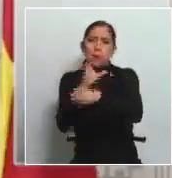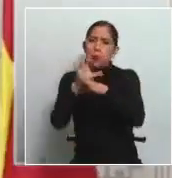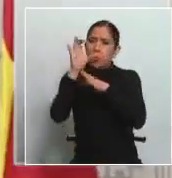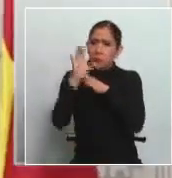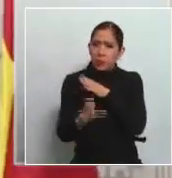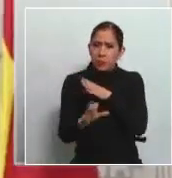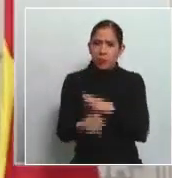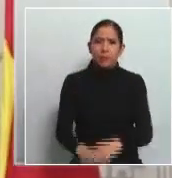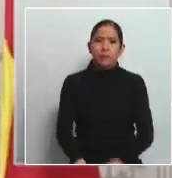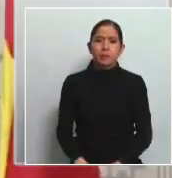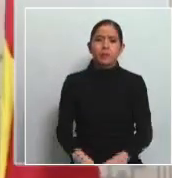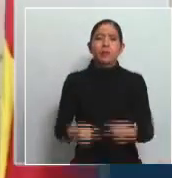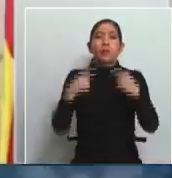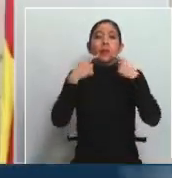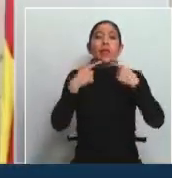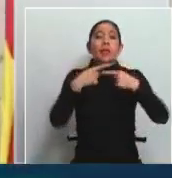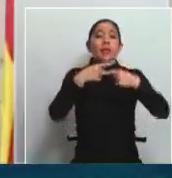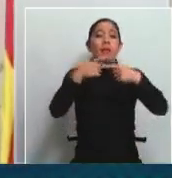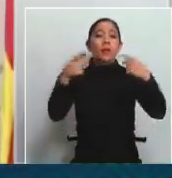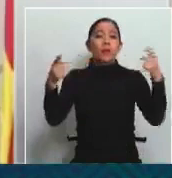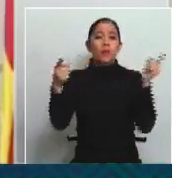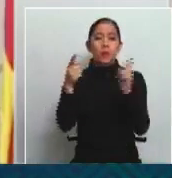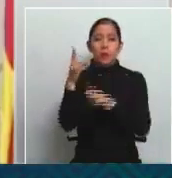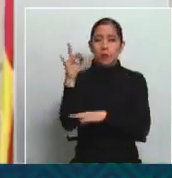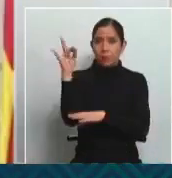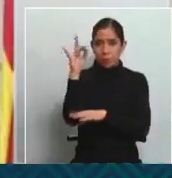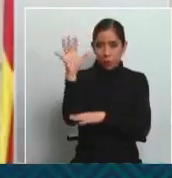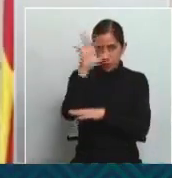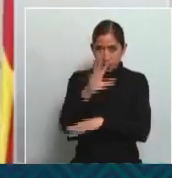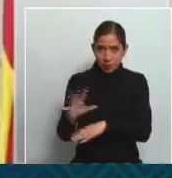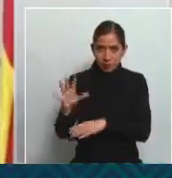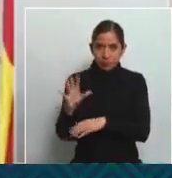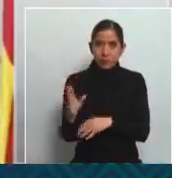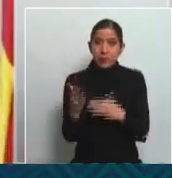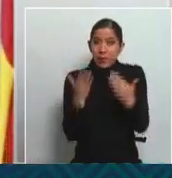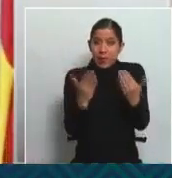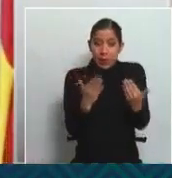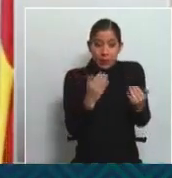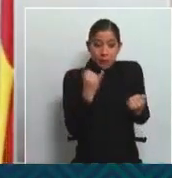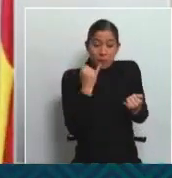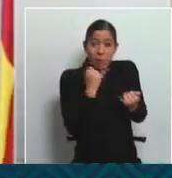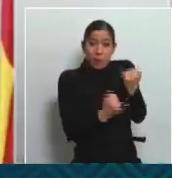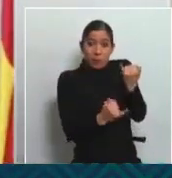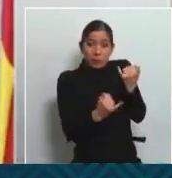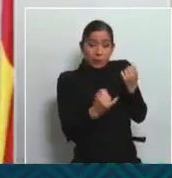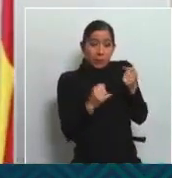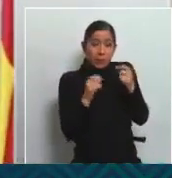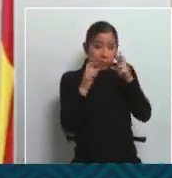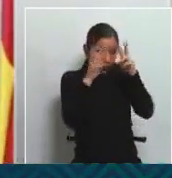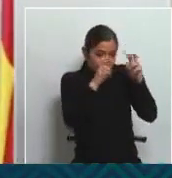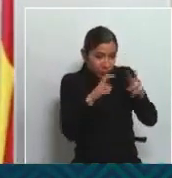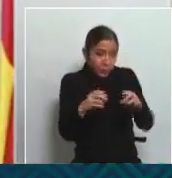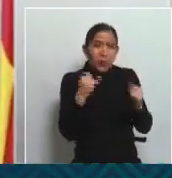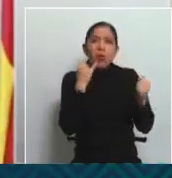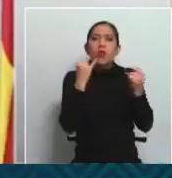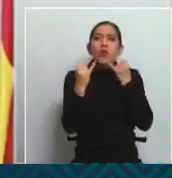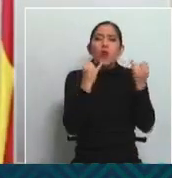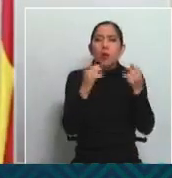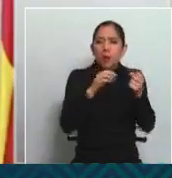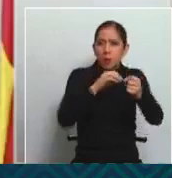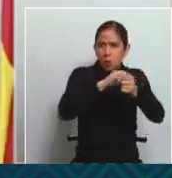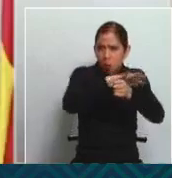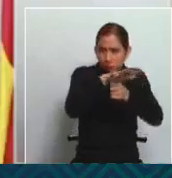Debemos informar al pueblo boliviano que para este último reporte de vigilancia epidemiológica